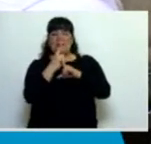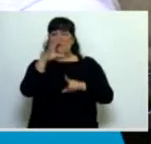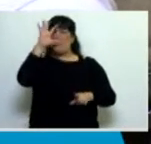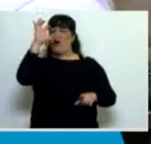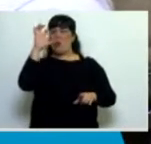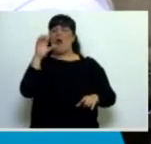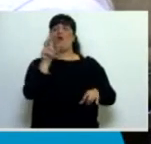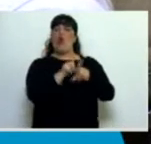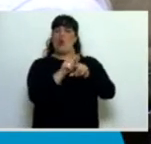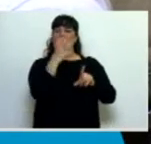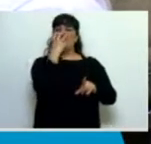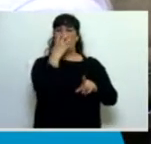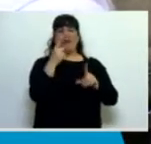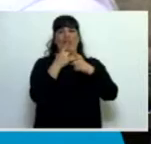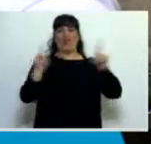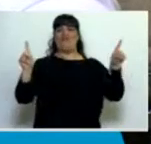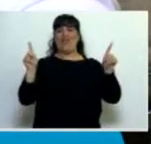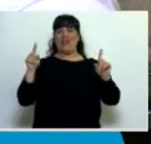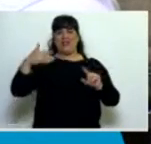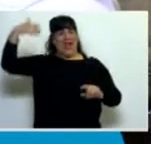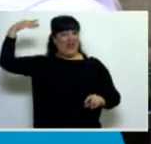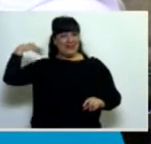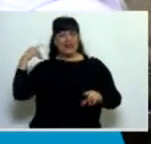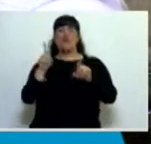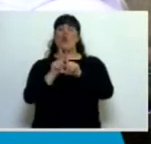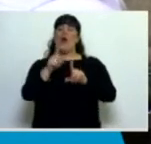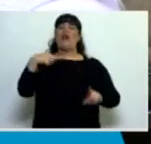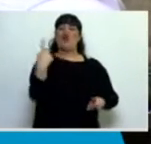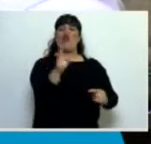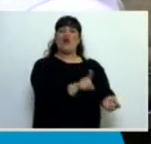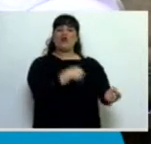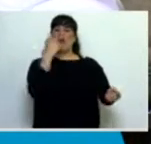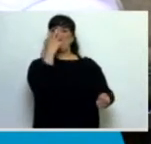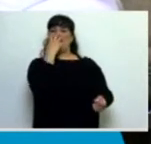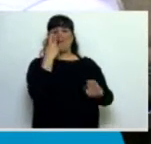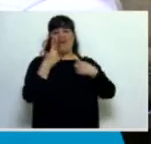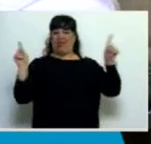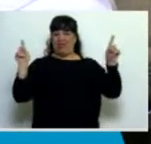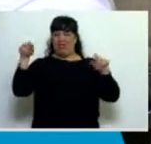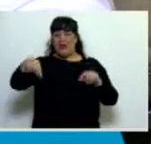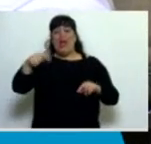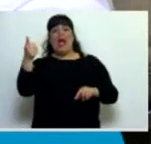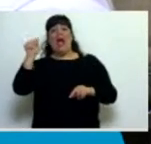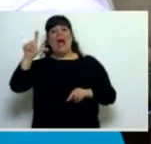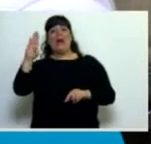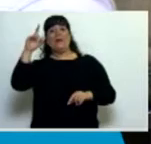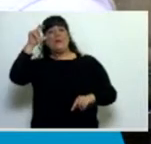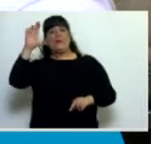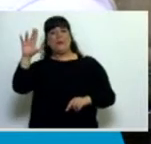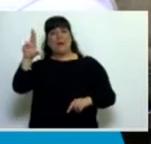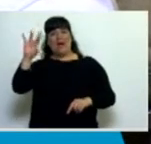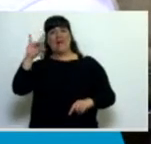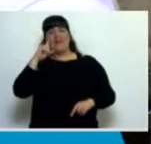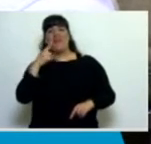la cual aparece un Sarmiento diferente al que estamos acostumbrados a ver, donde Alberdi plantea que de alguna manera los